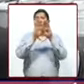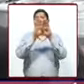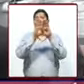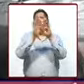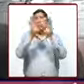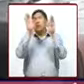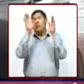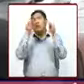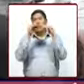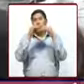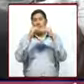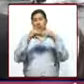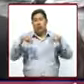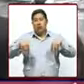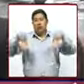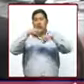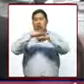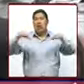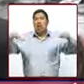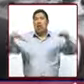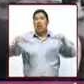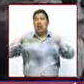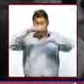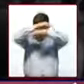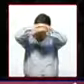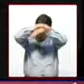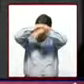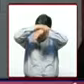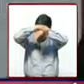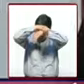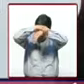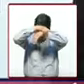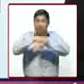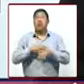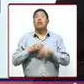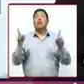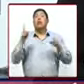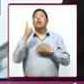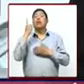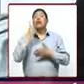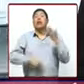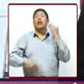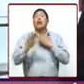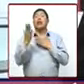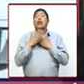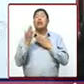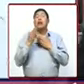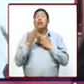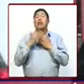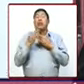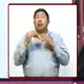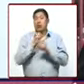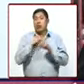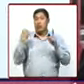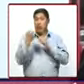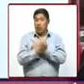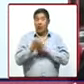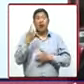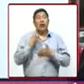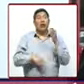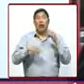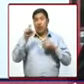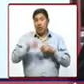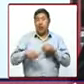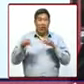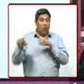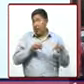debajo algún mueble para cubrirse, ¿no? ¿Pero qué nos recomienda la parte oficial en estas situaciones? ¿Qué recaudos